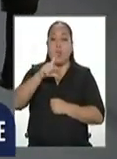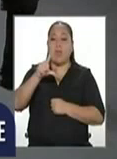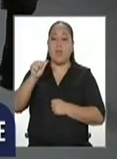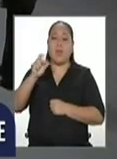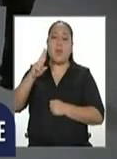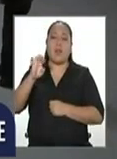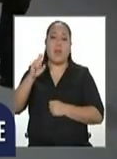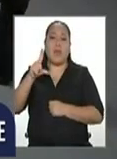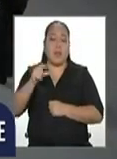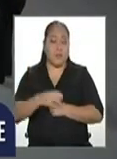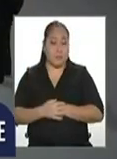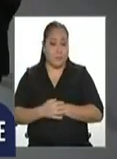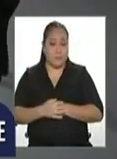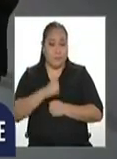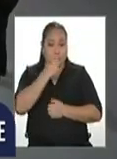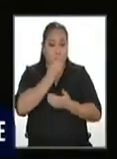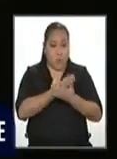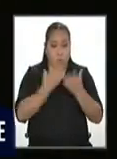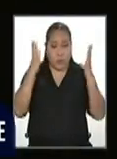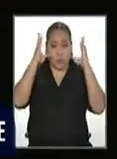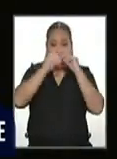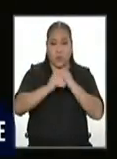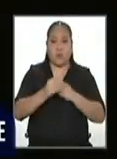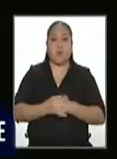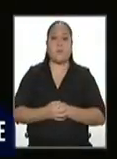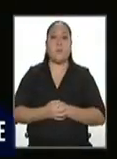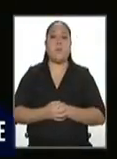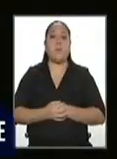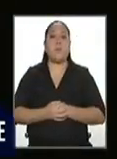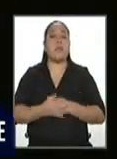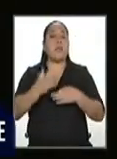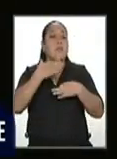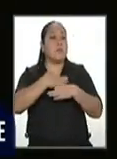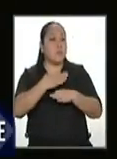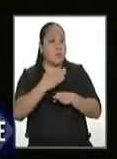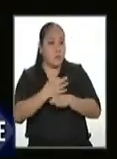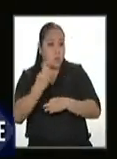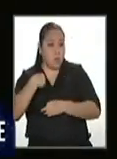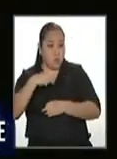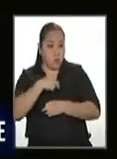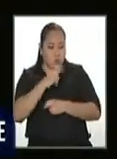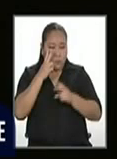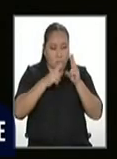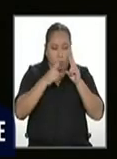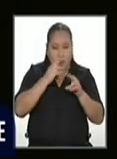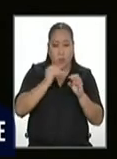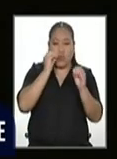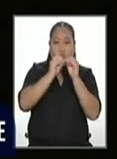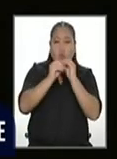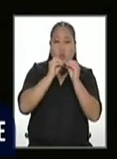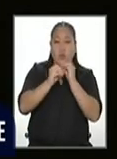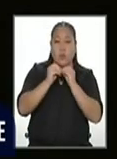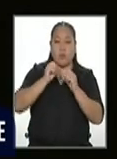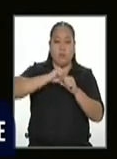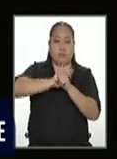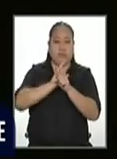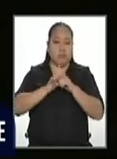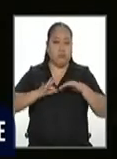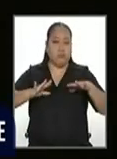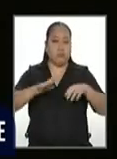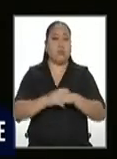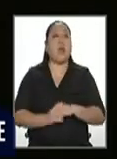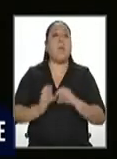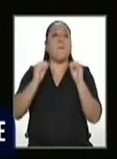noches. Las medidas que hemos tenido que tomar para enfrentar la pandemia han